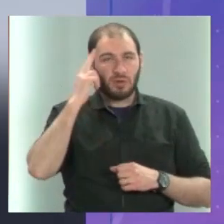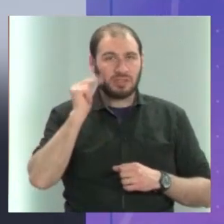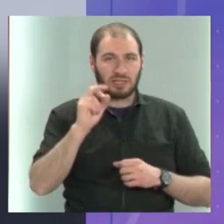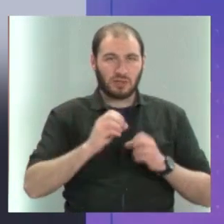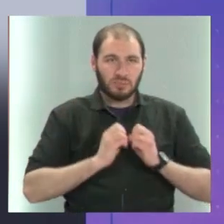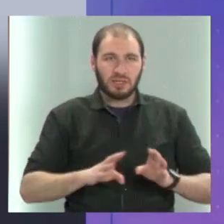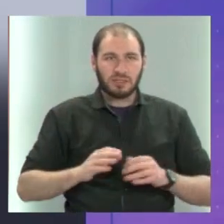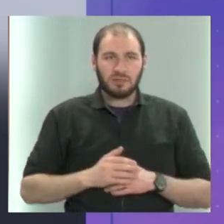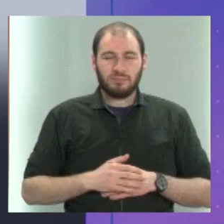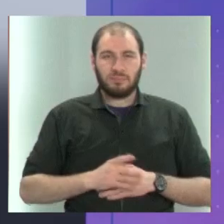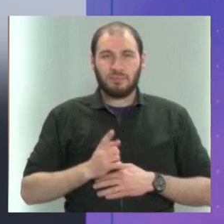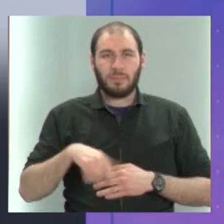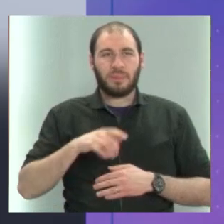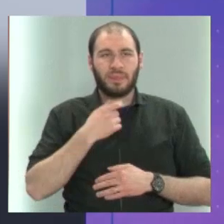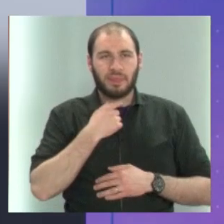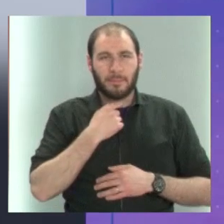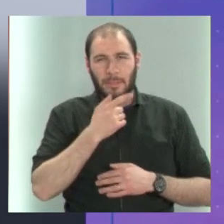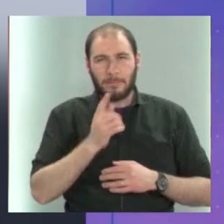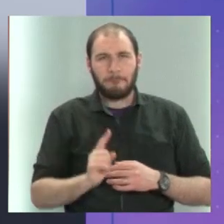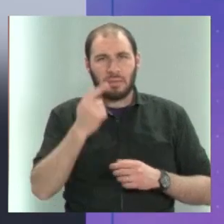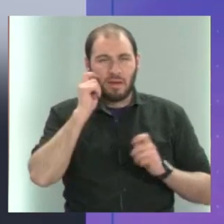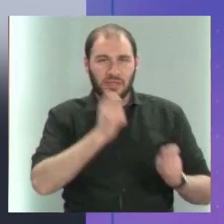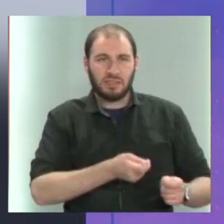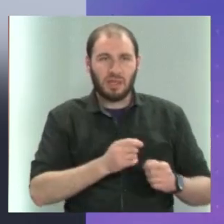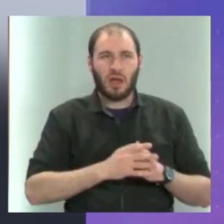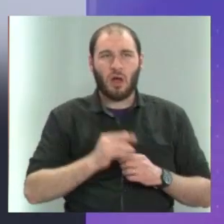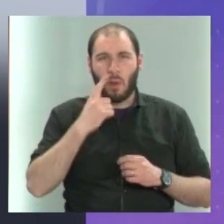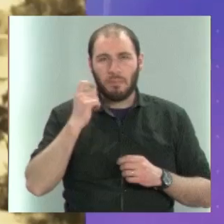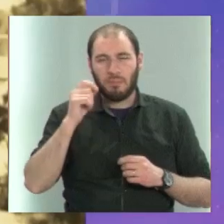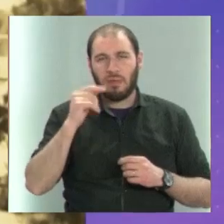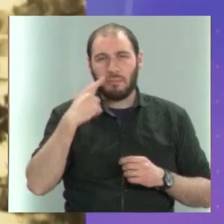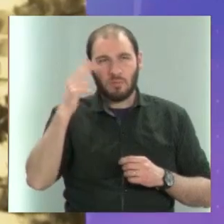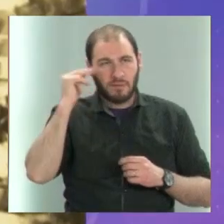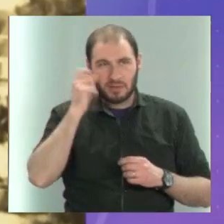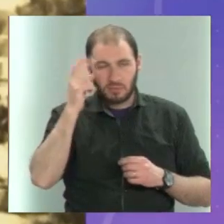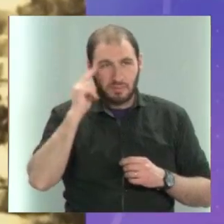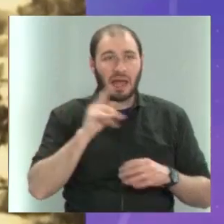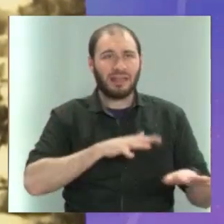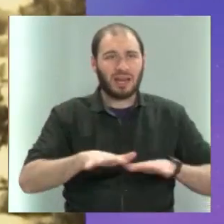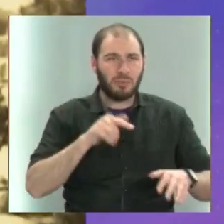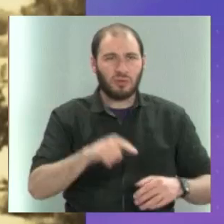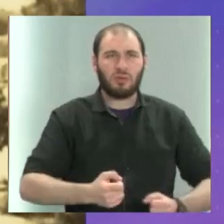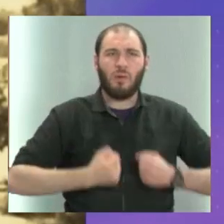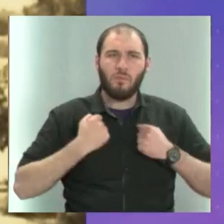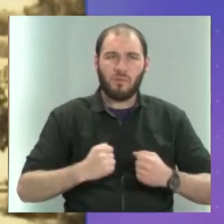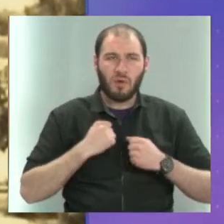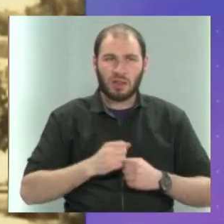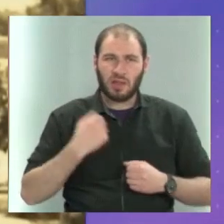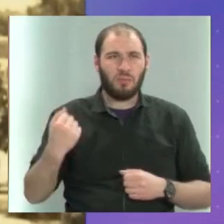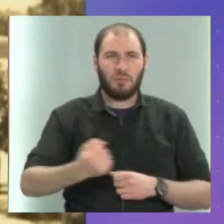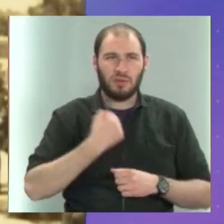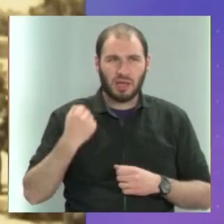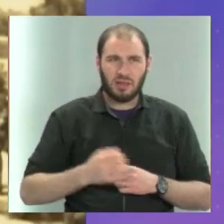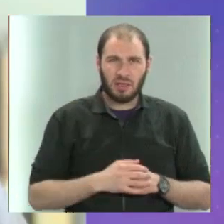En realidad, si queremos, con la primera visita de Le Corbusier en 1929. Este terremoto fue muy fuerte, muy